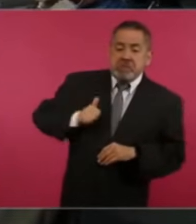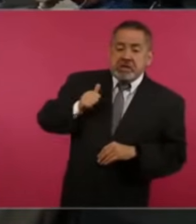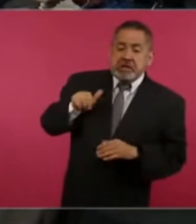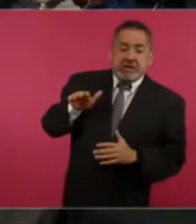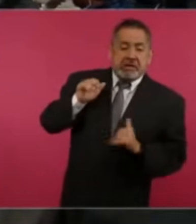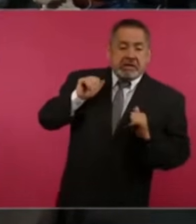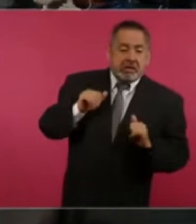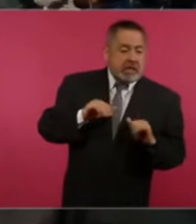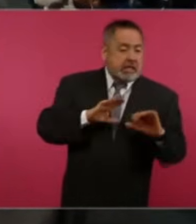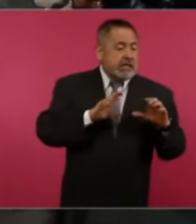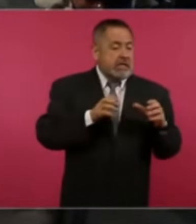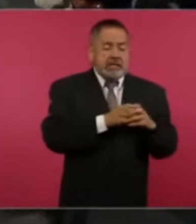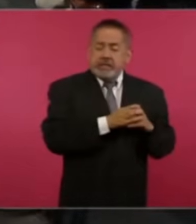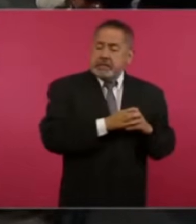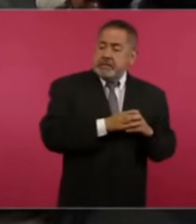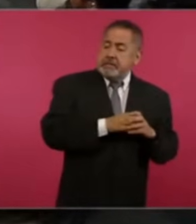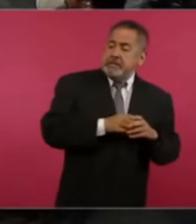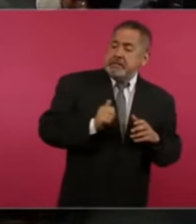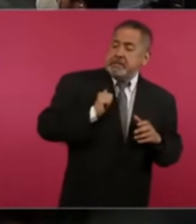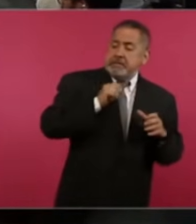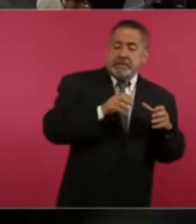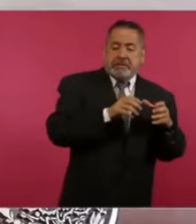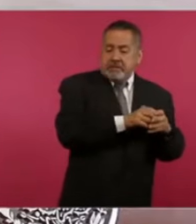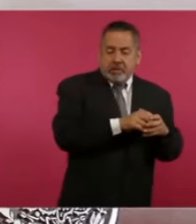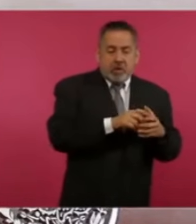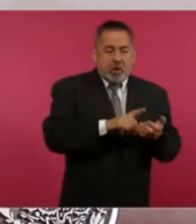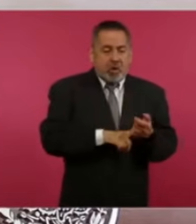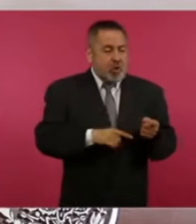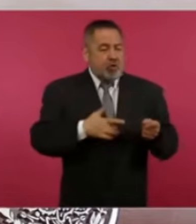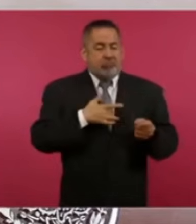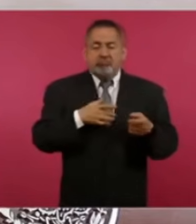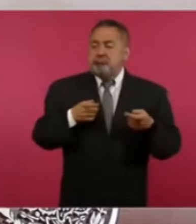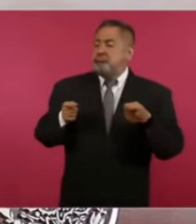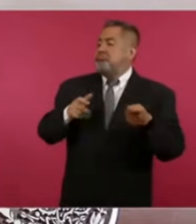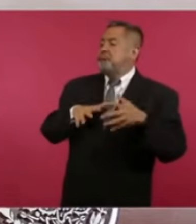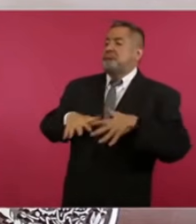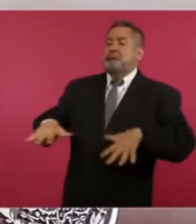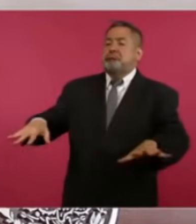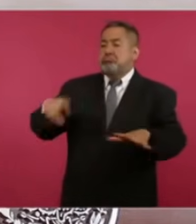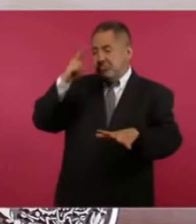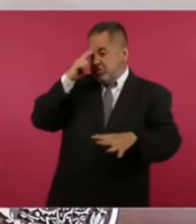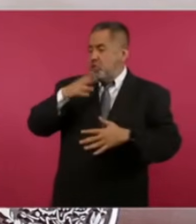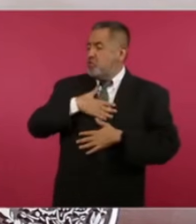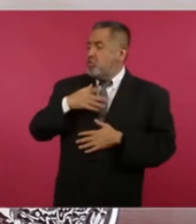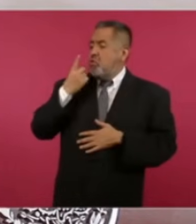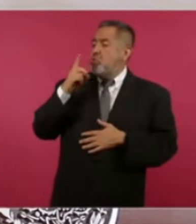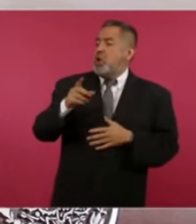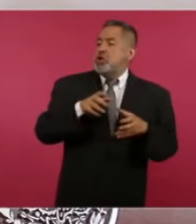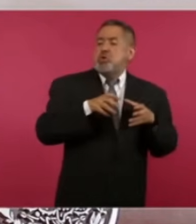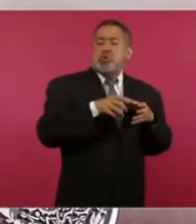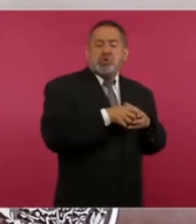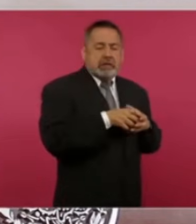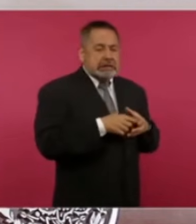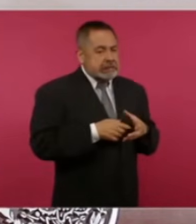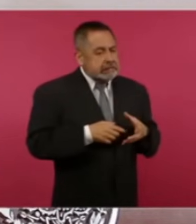a una minoría, a los que se sentían dueños de México.